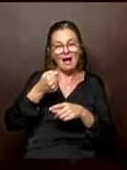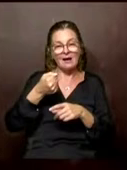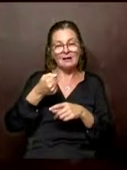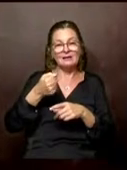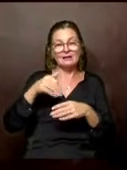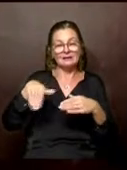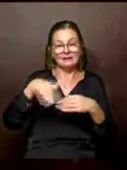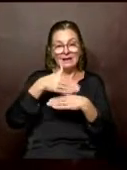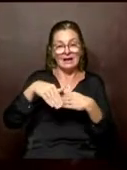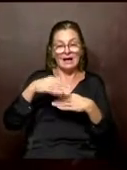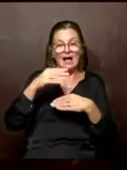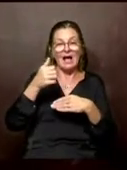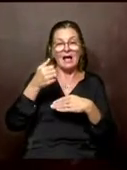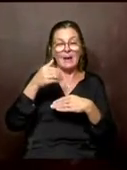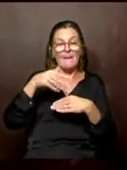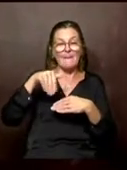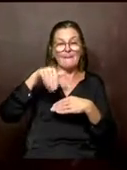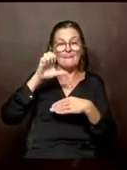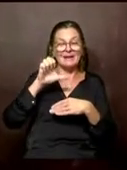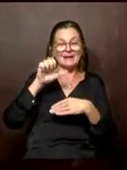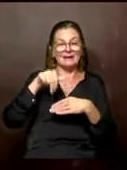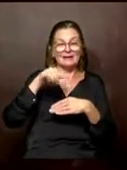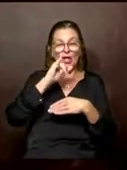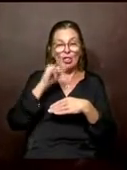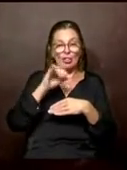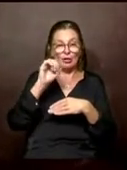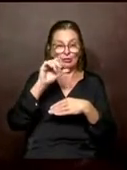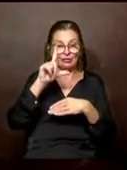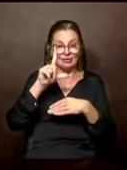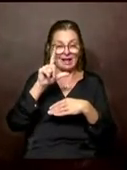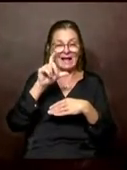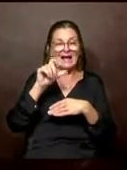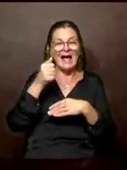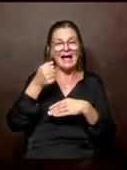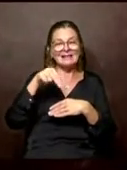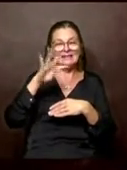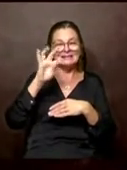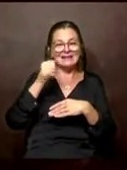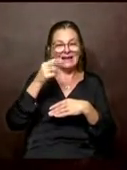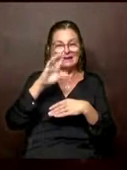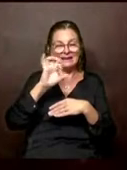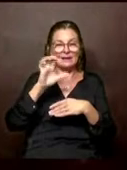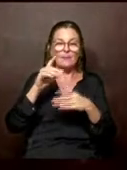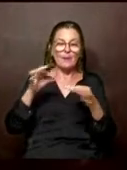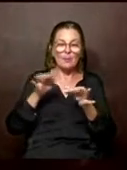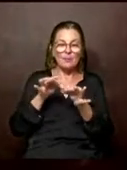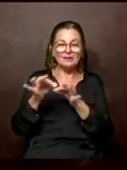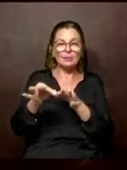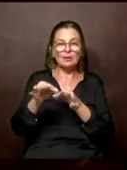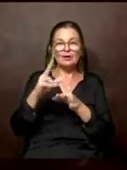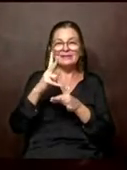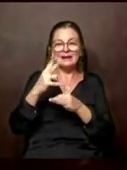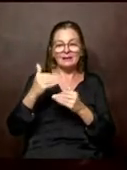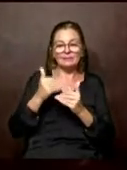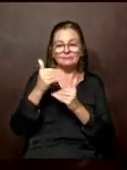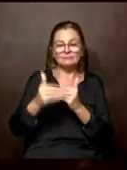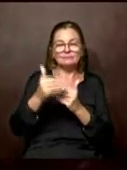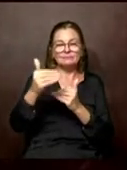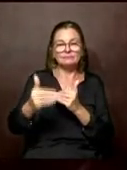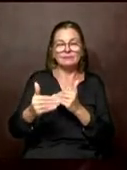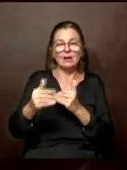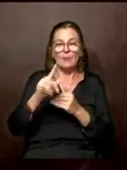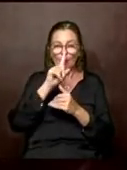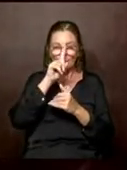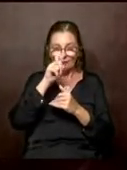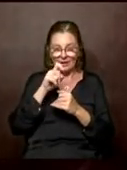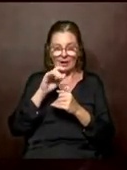Antares, justamente lo que le da la denominación a este asentamiento, que tiene un perímetro más o menos de 3 cuadras en el corazón de